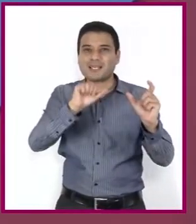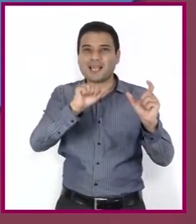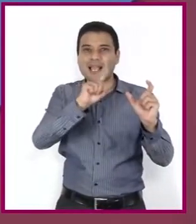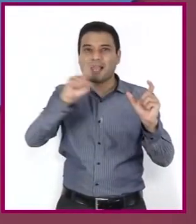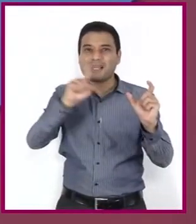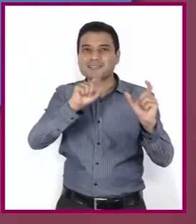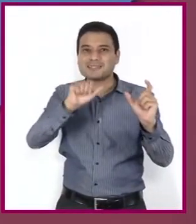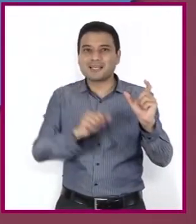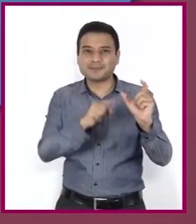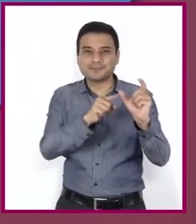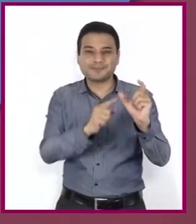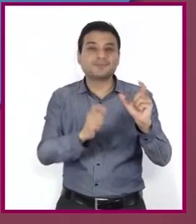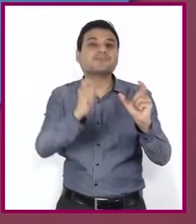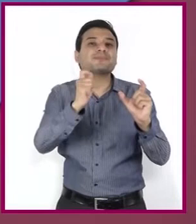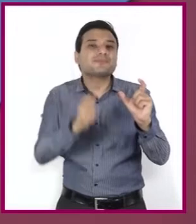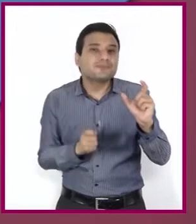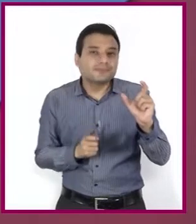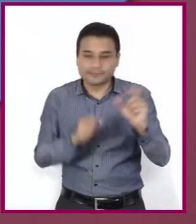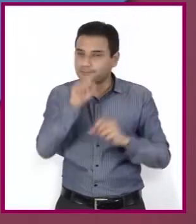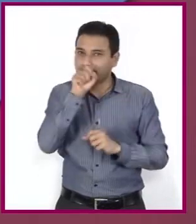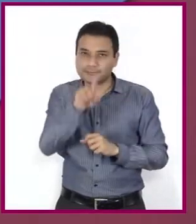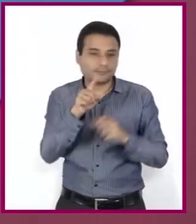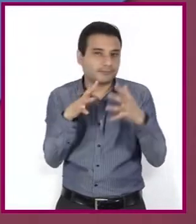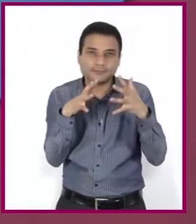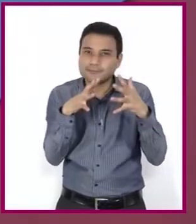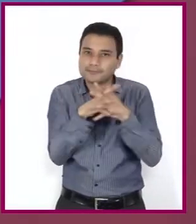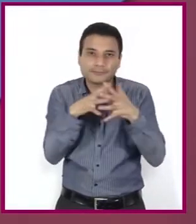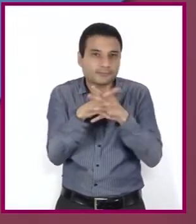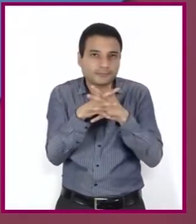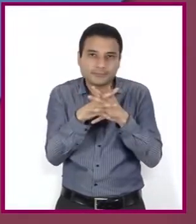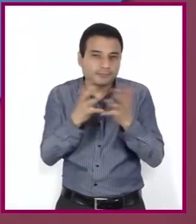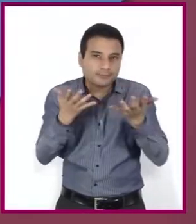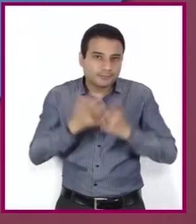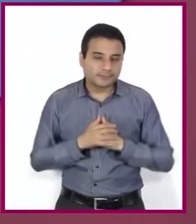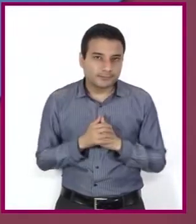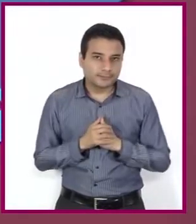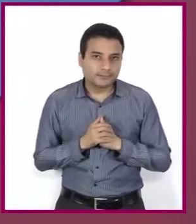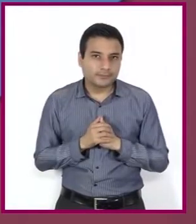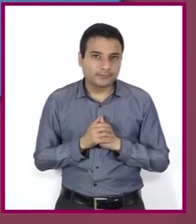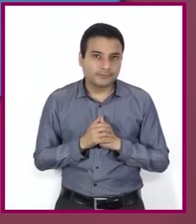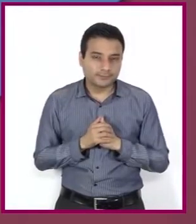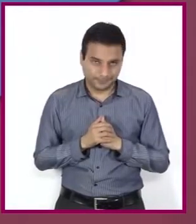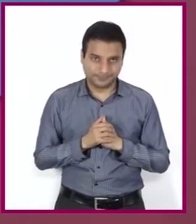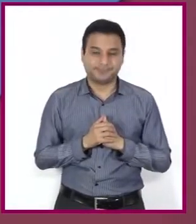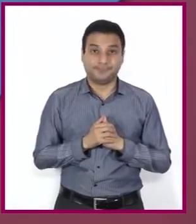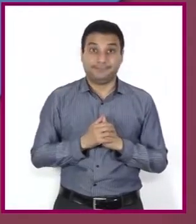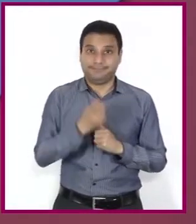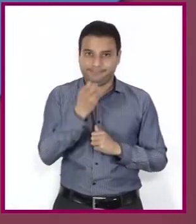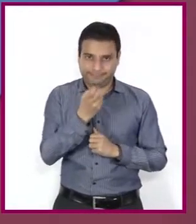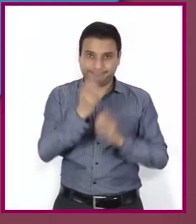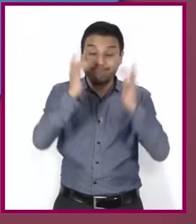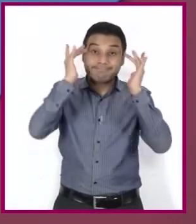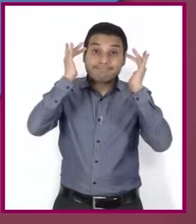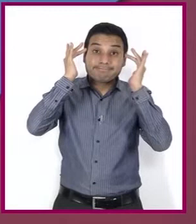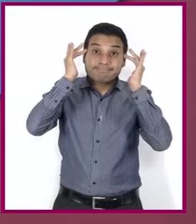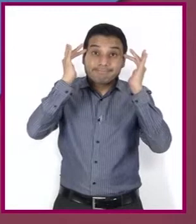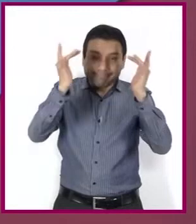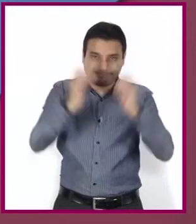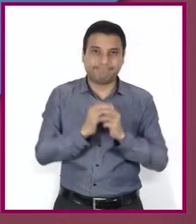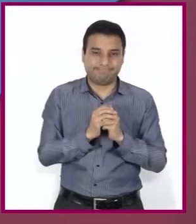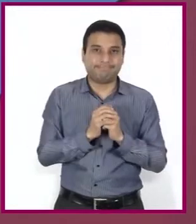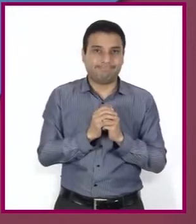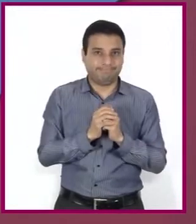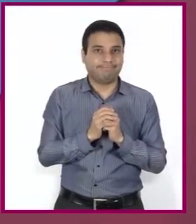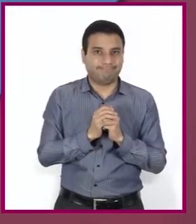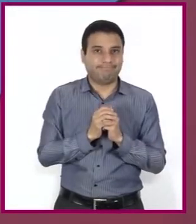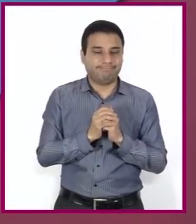estaban relacionadas con aspectos de la guerra. De esta forma, se convirtió en un asunto sagrado que estaba sancionada por la